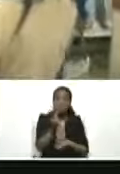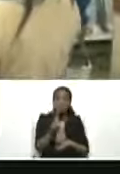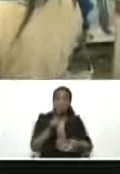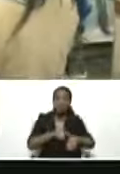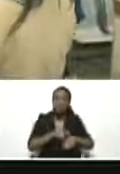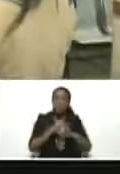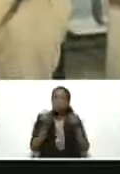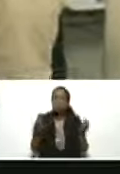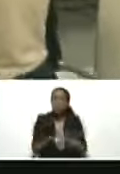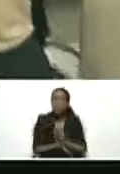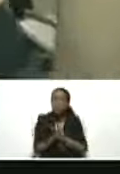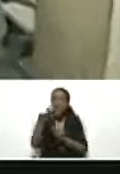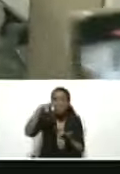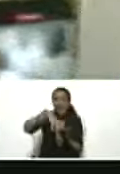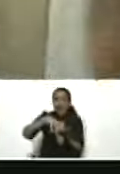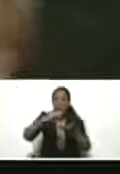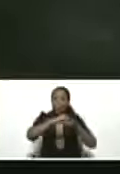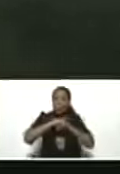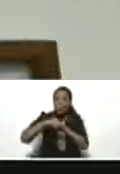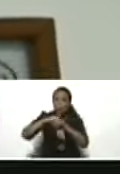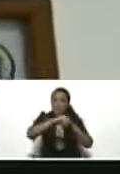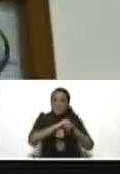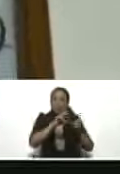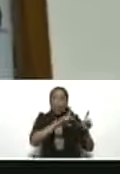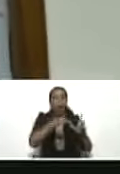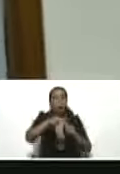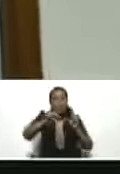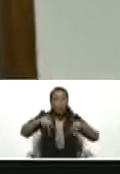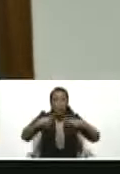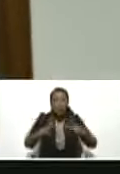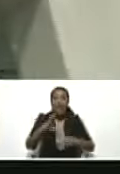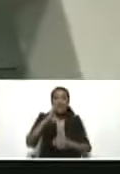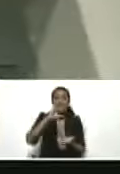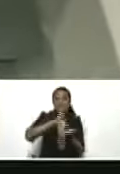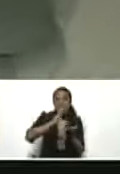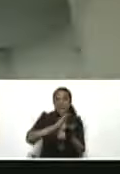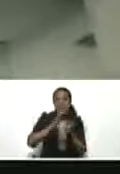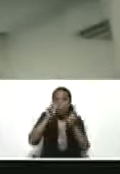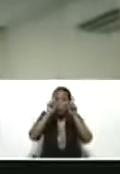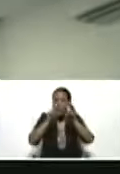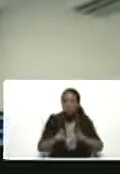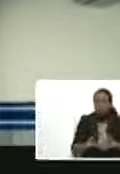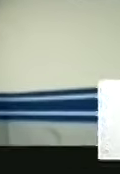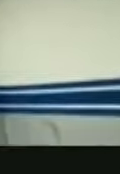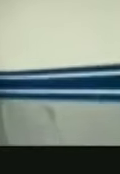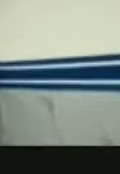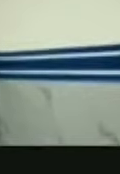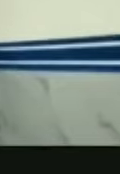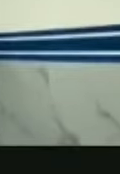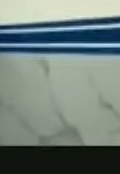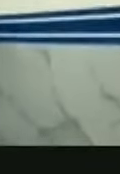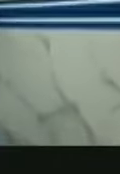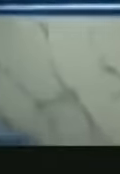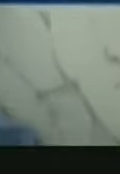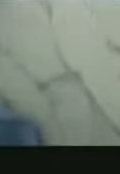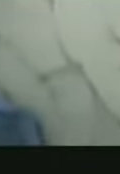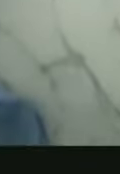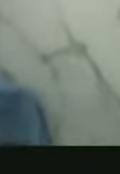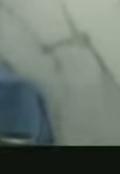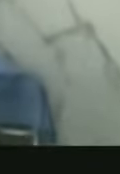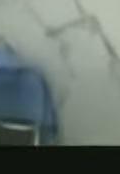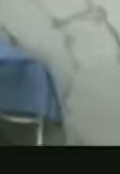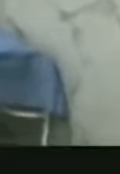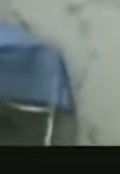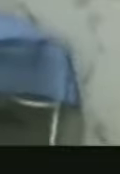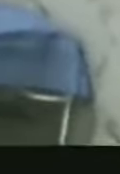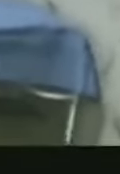esta oportunidad en el estado Trujillo ha quedado reinaugurado el centro de diagnóstico integral y sala de diagnóstico integral